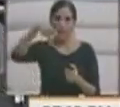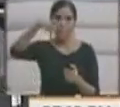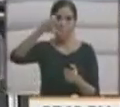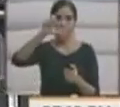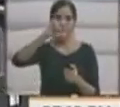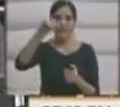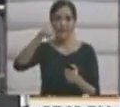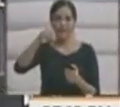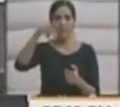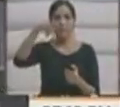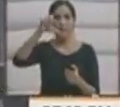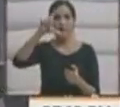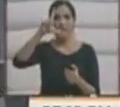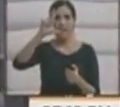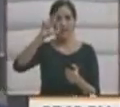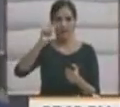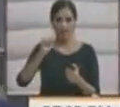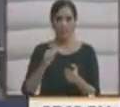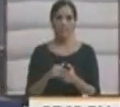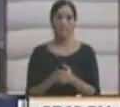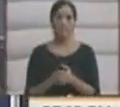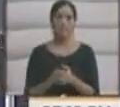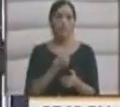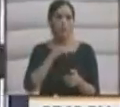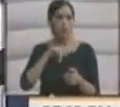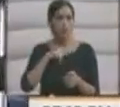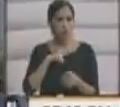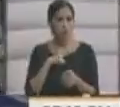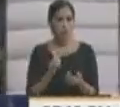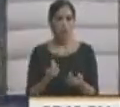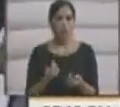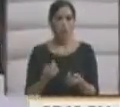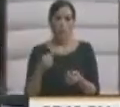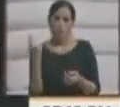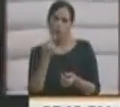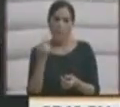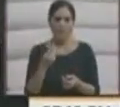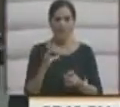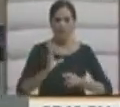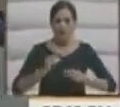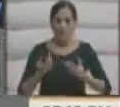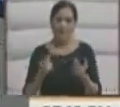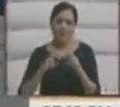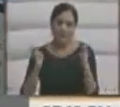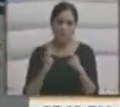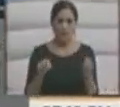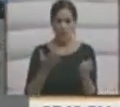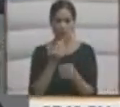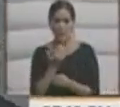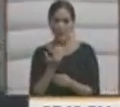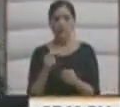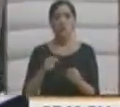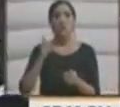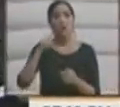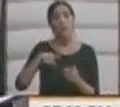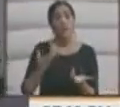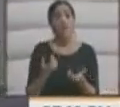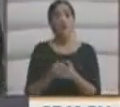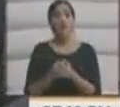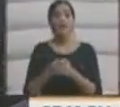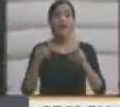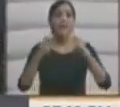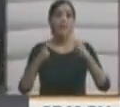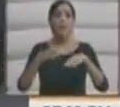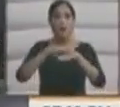@maperespirela. Hablábamos nosotros de que no se trata solamente del tema de los alimentos, también el tema de los calzados, pero